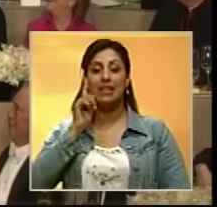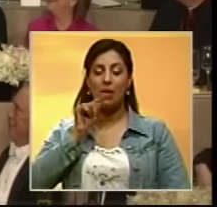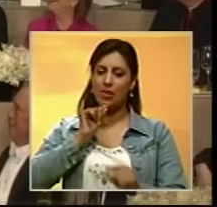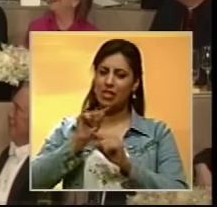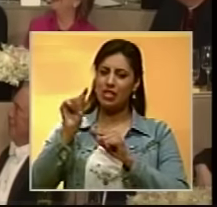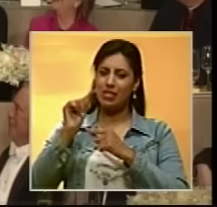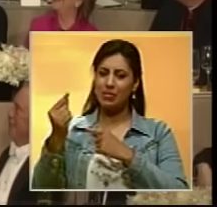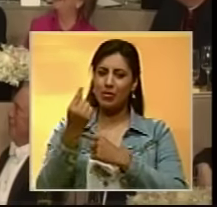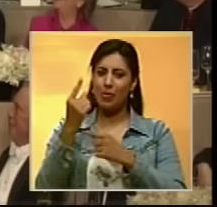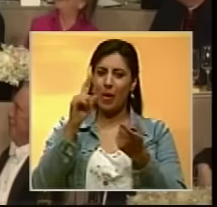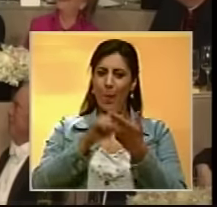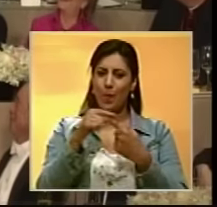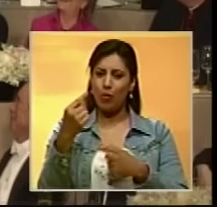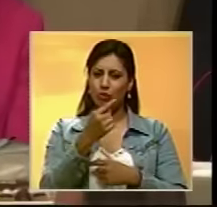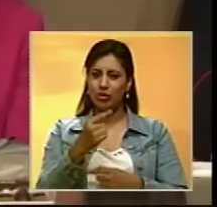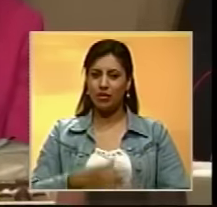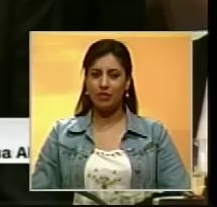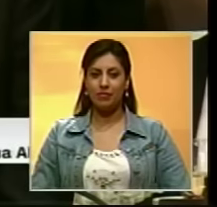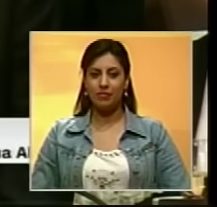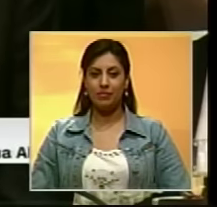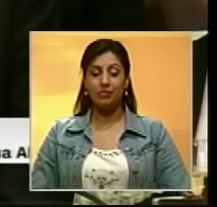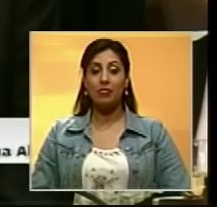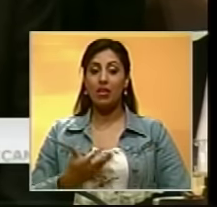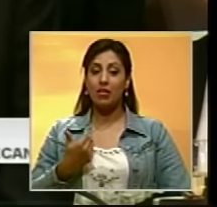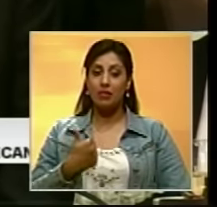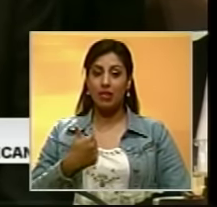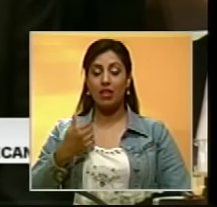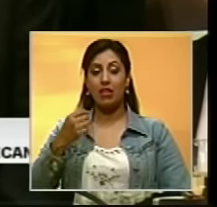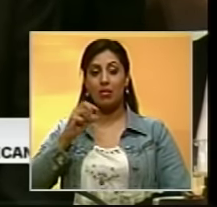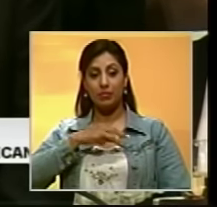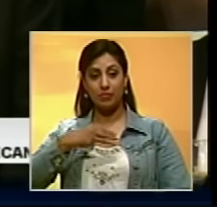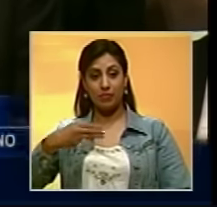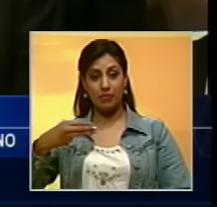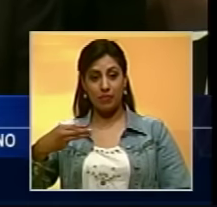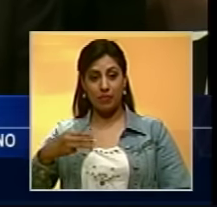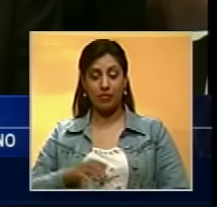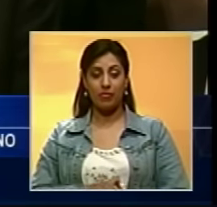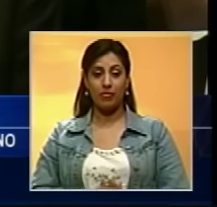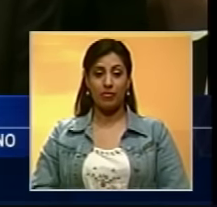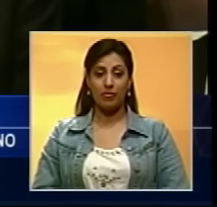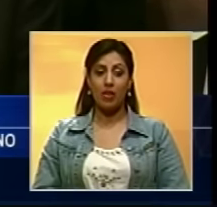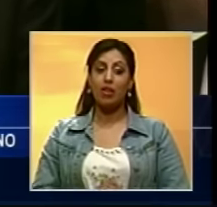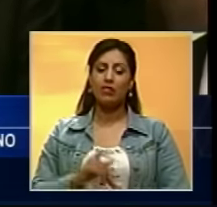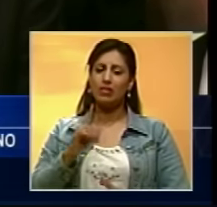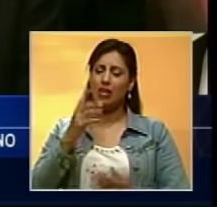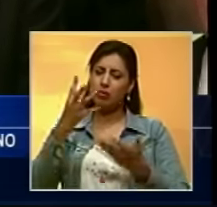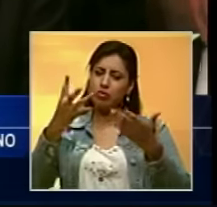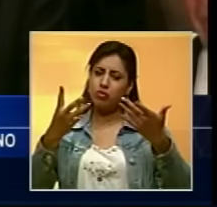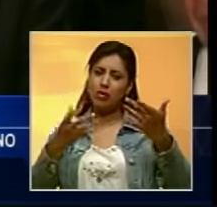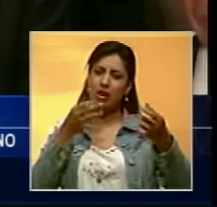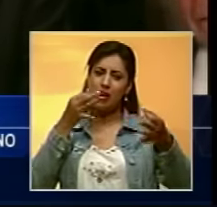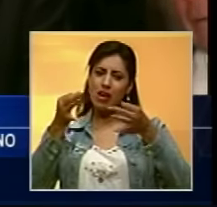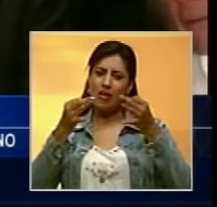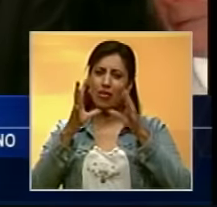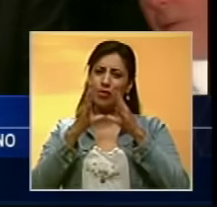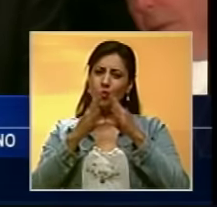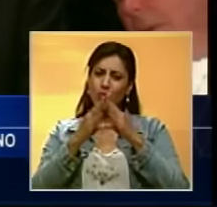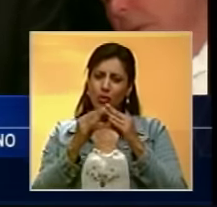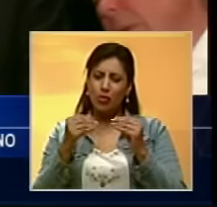críticas hacia su esposa melania Trump Michel Obama da un discurso